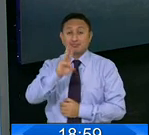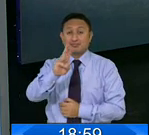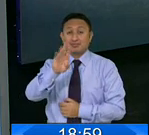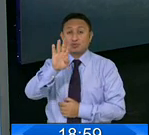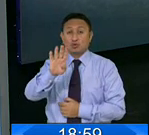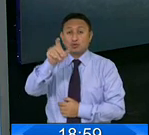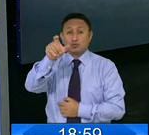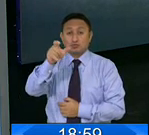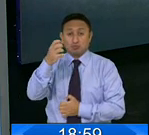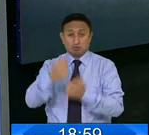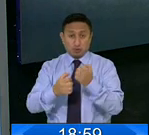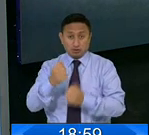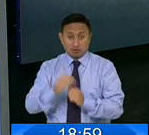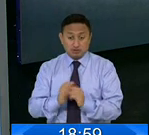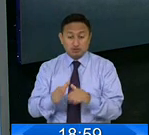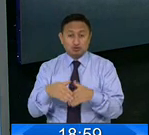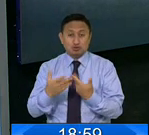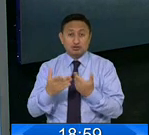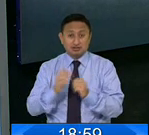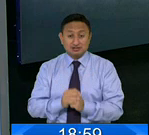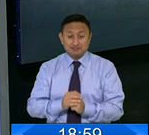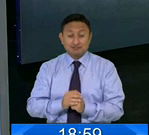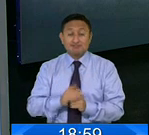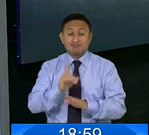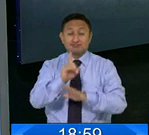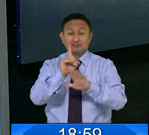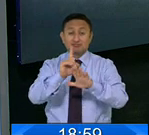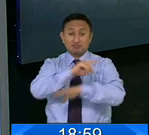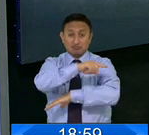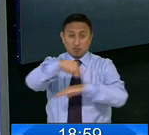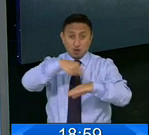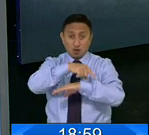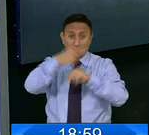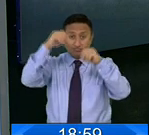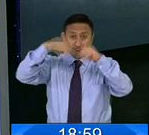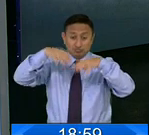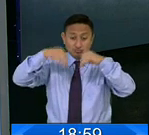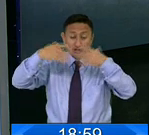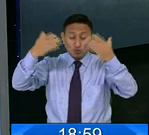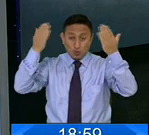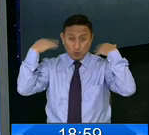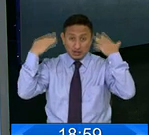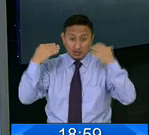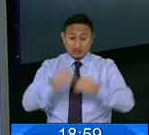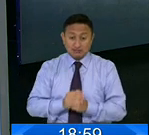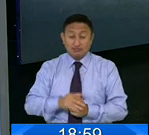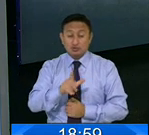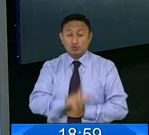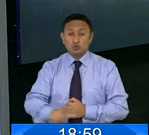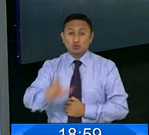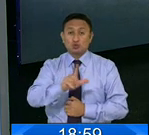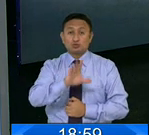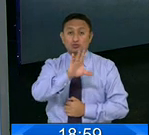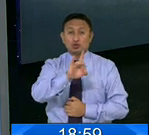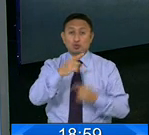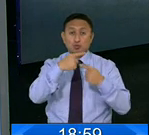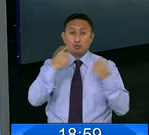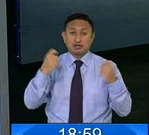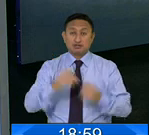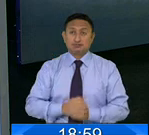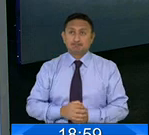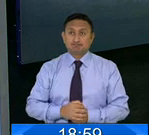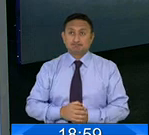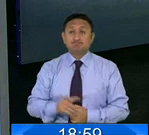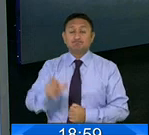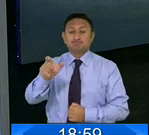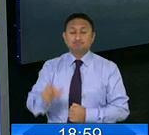64 afectaciones se registraron en 6 horas de lluvia en la ciudad de Guayaquil este lunes 8 de marzo.